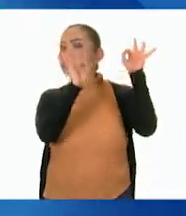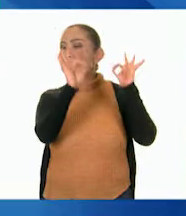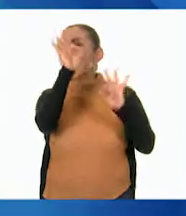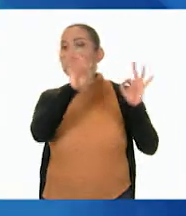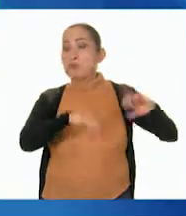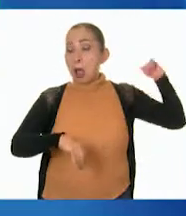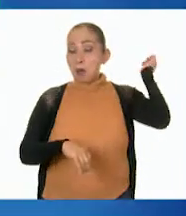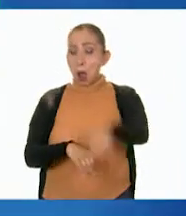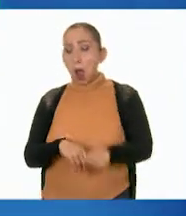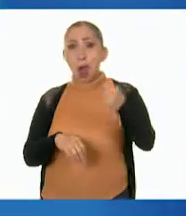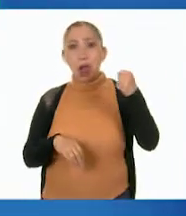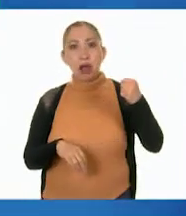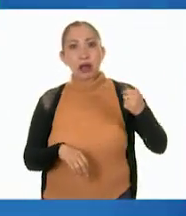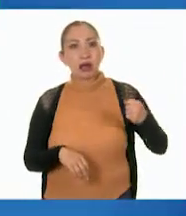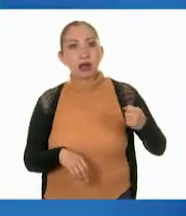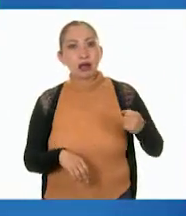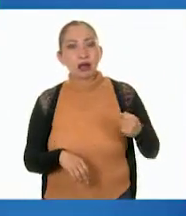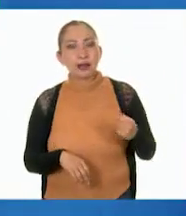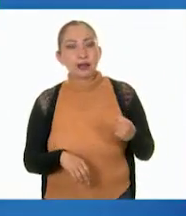se acercaran y... ¡pum!